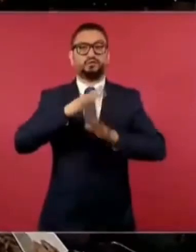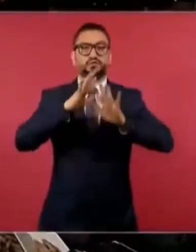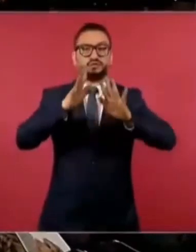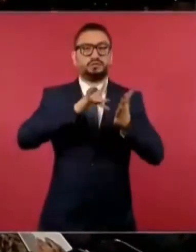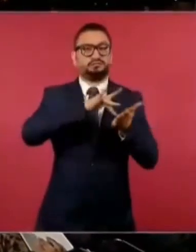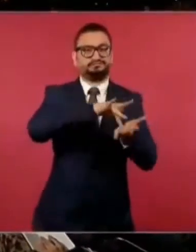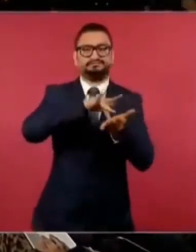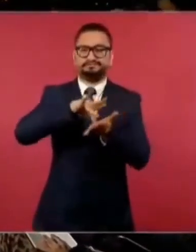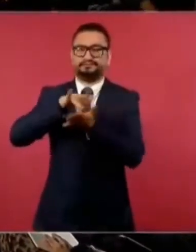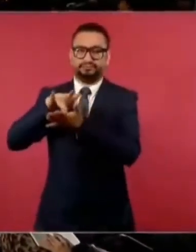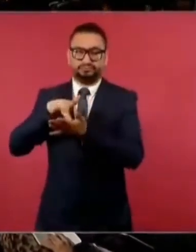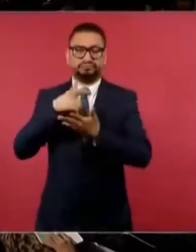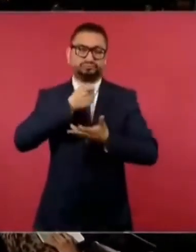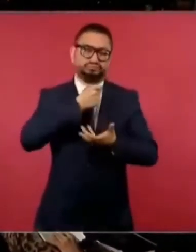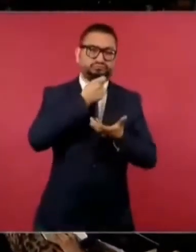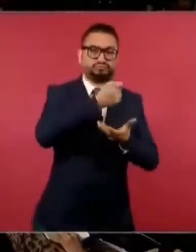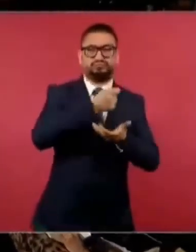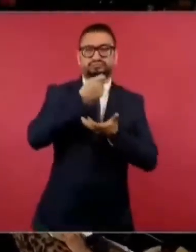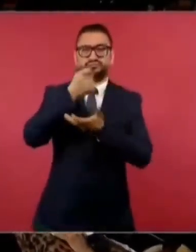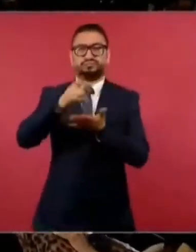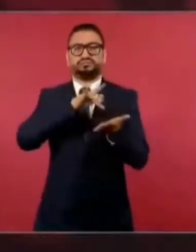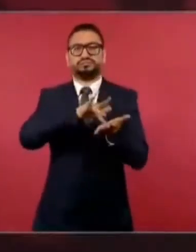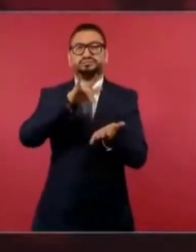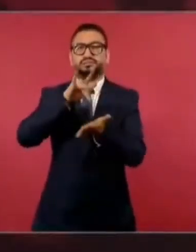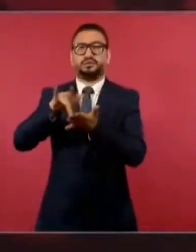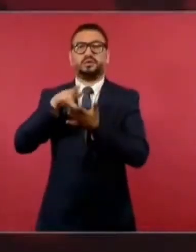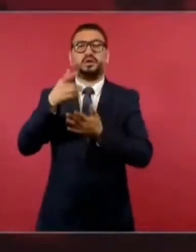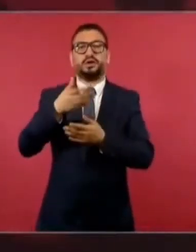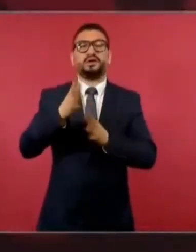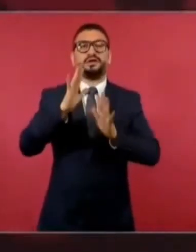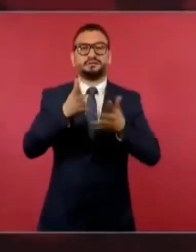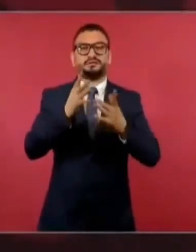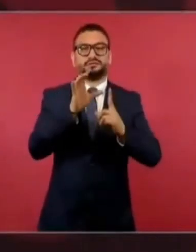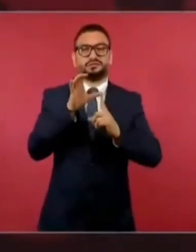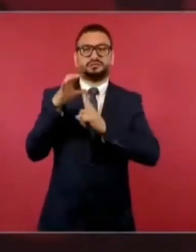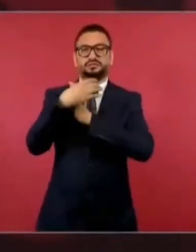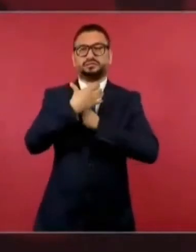los apoyos a los comités de salud.